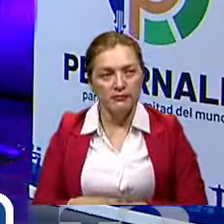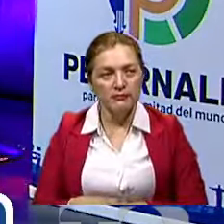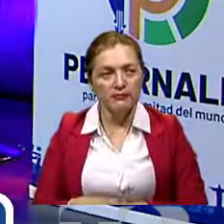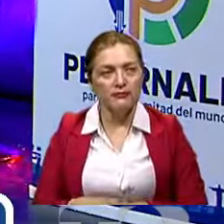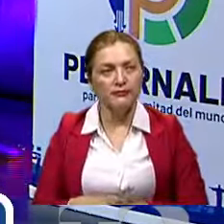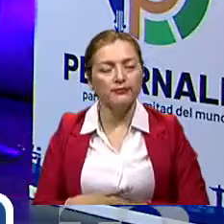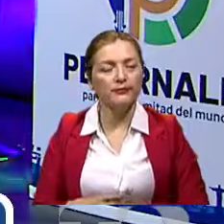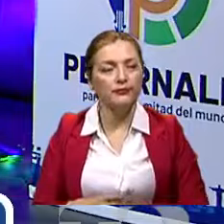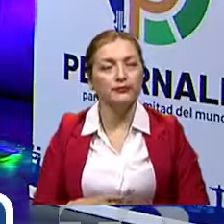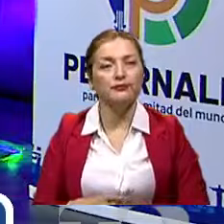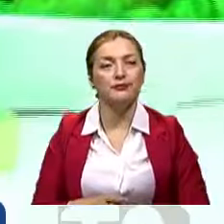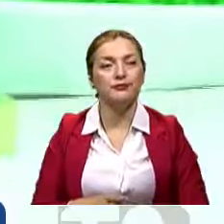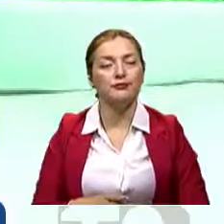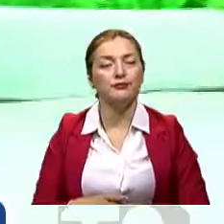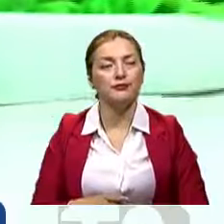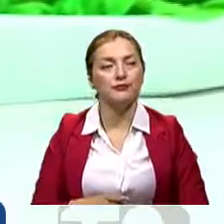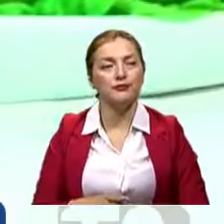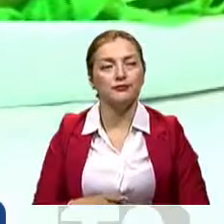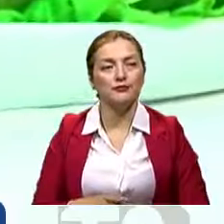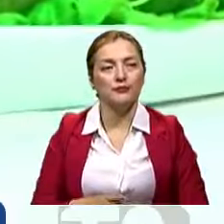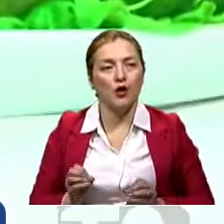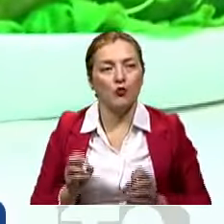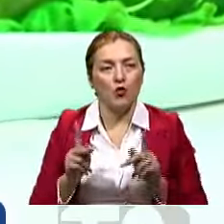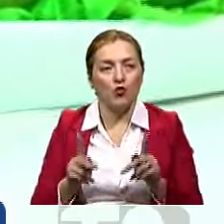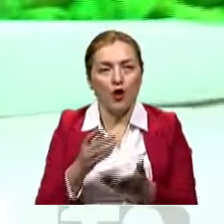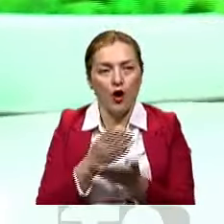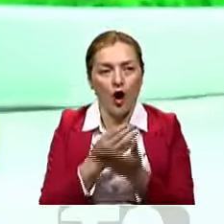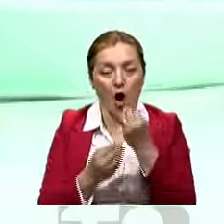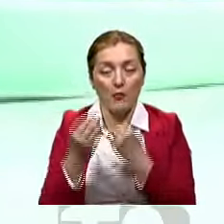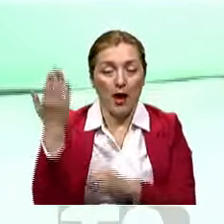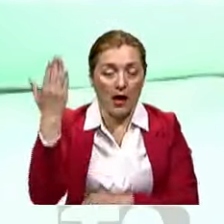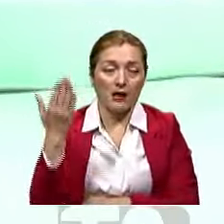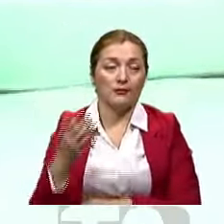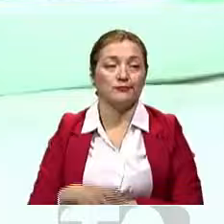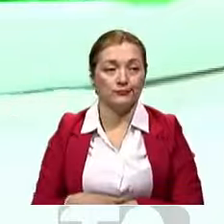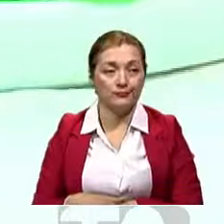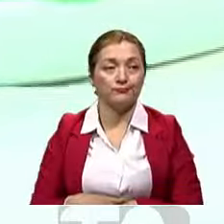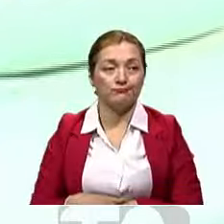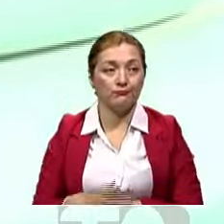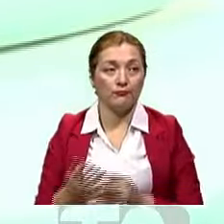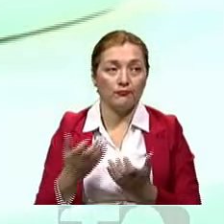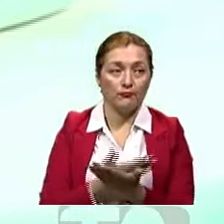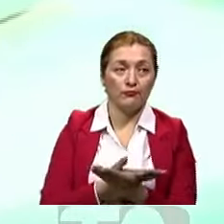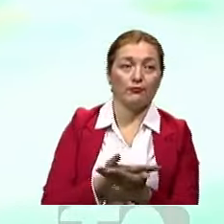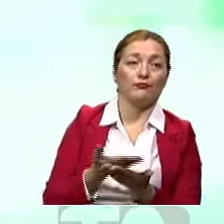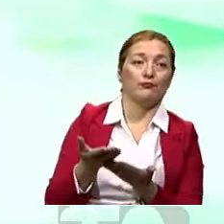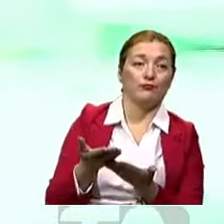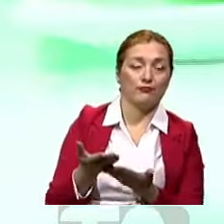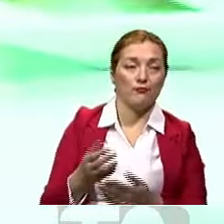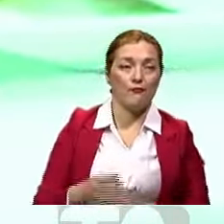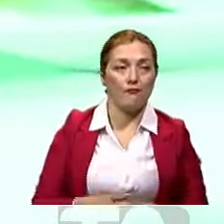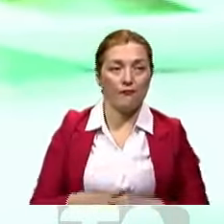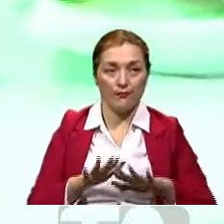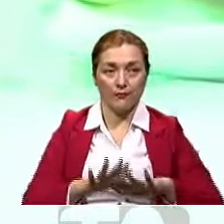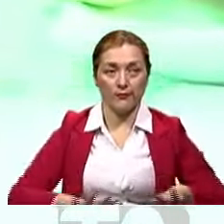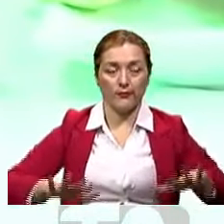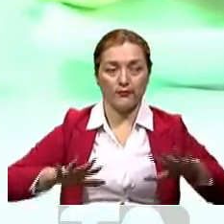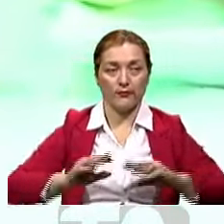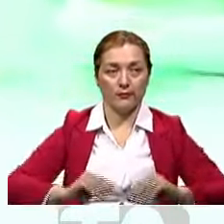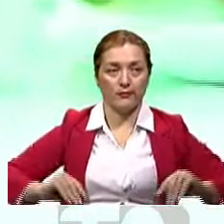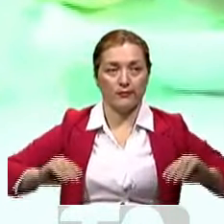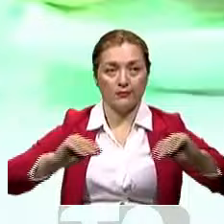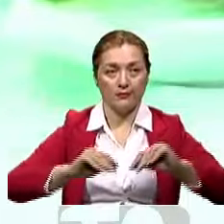a ese a esa oportunidad gastronómica que está hablando el alcalde, pues nosotros queríamos hacer también una representación de lo que es la tierra,